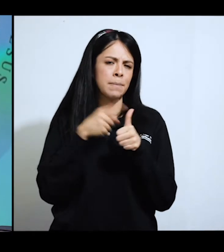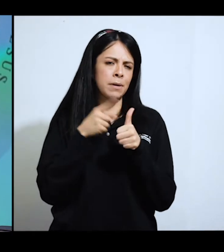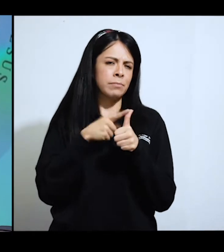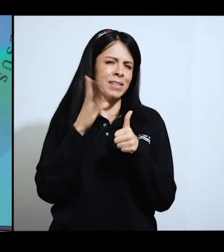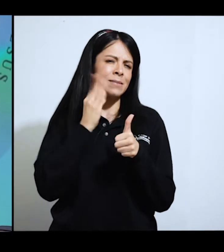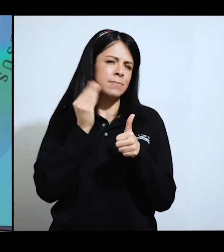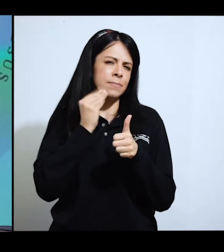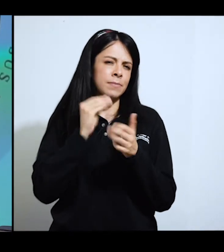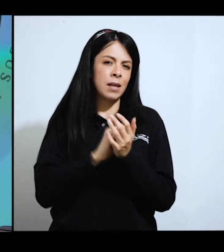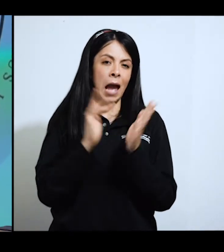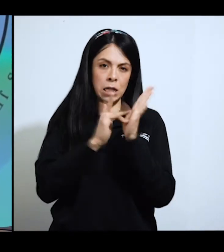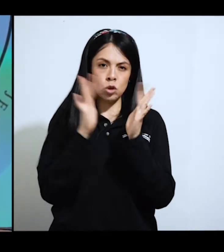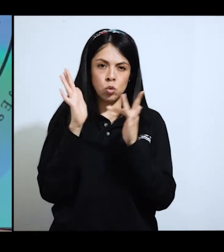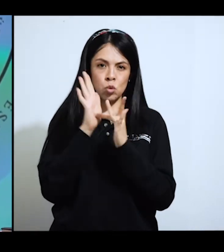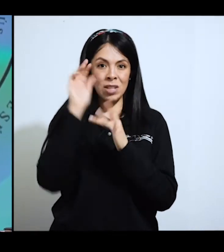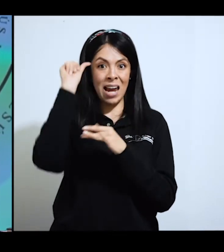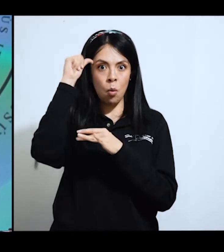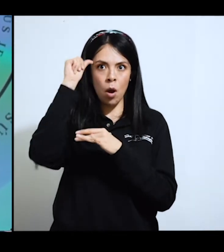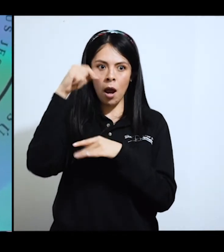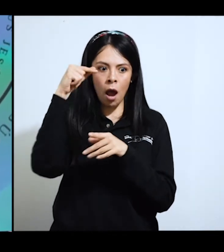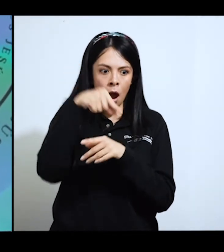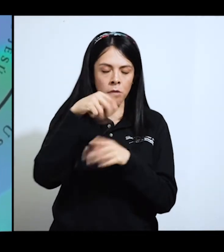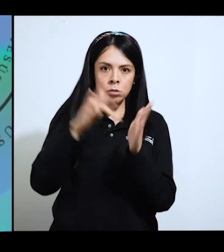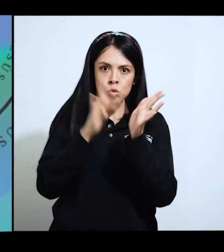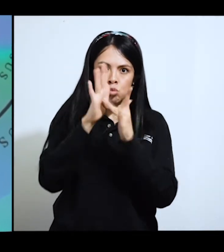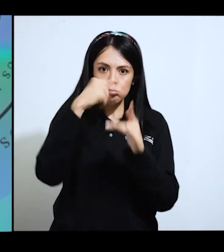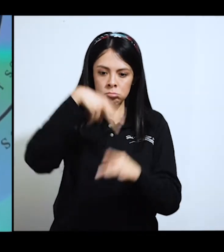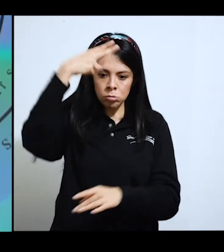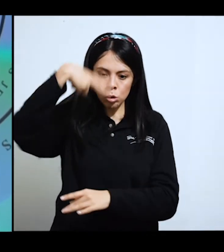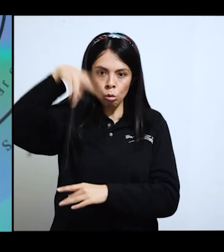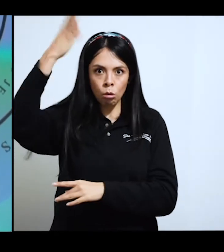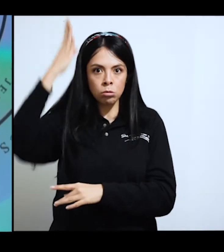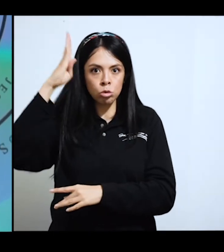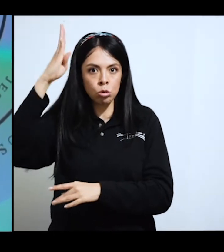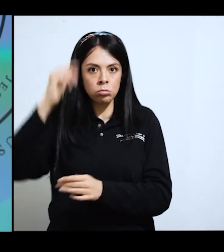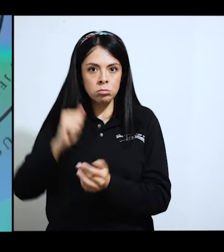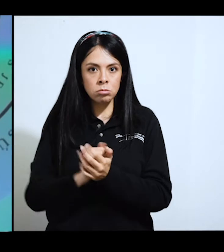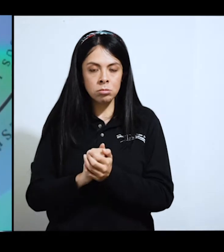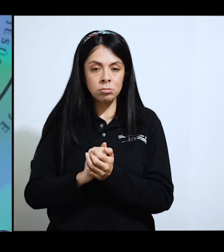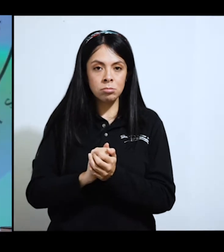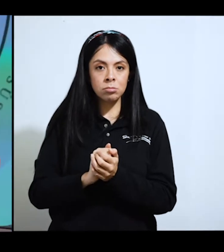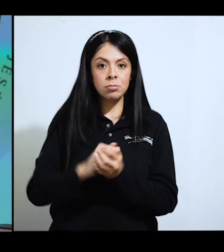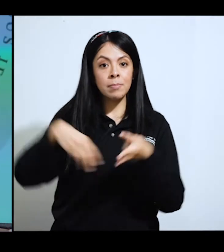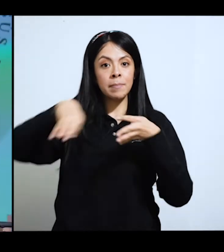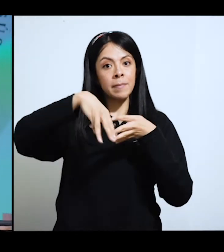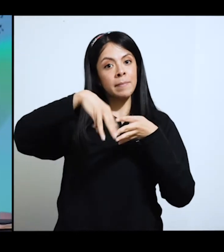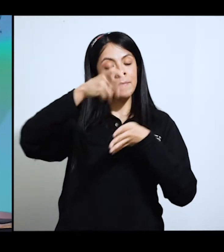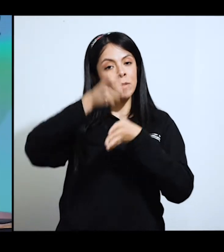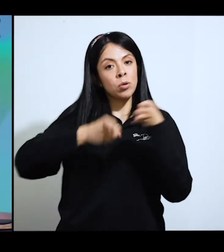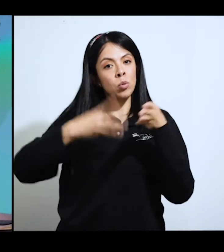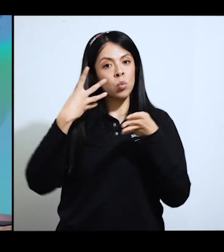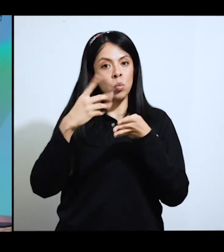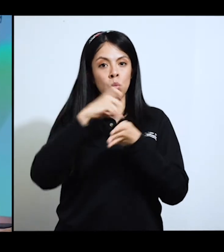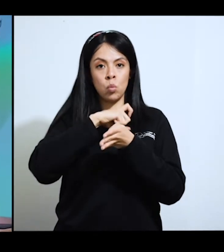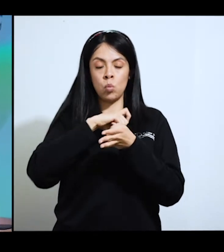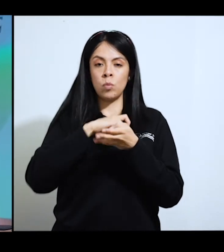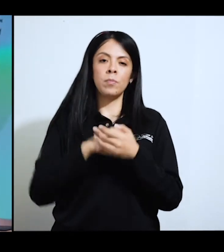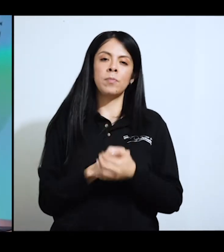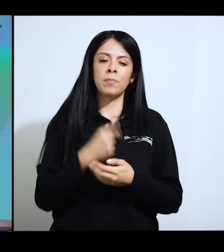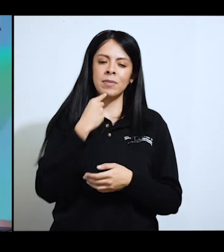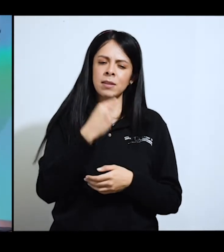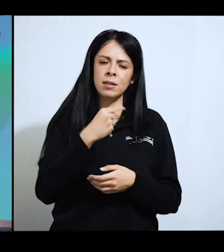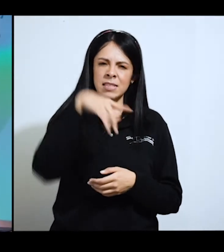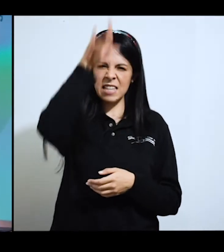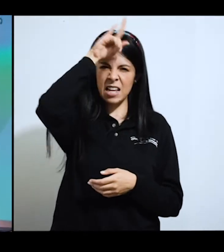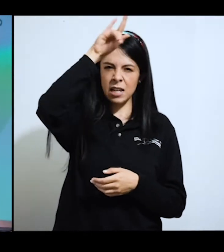influenciadas. El primer caso es ni más ni menos que Jesús, el Hijo de Dios. En